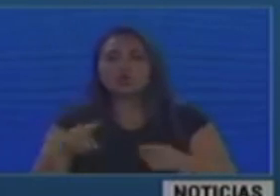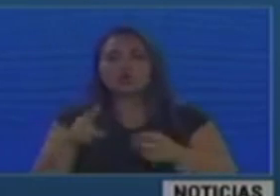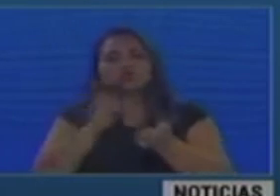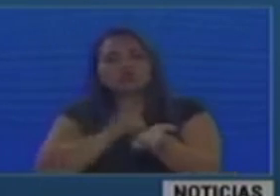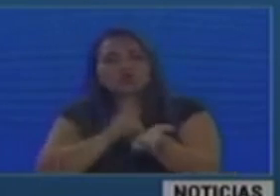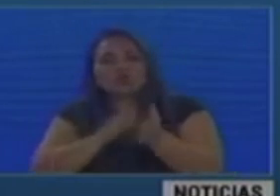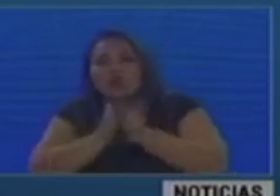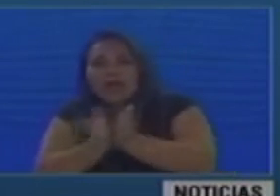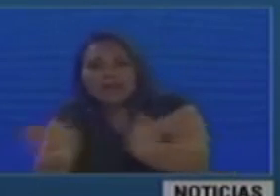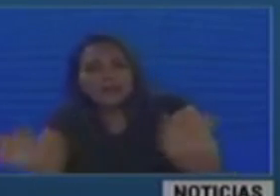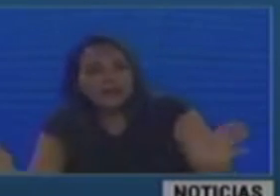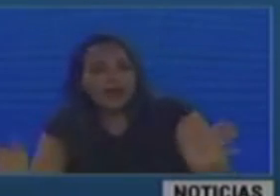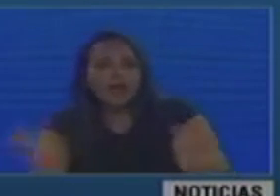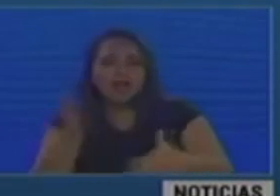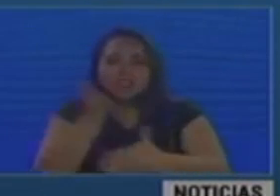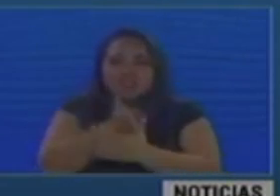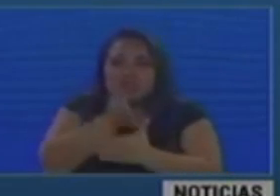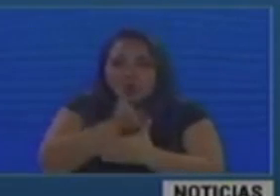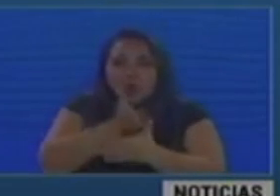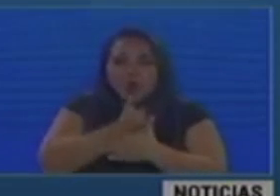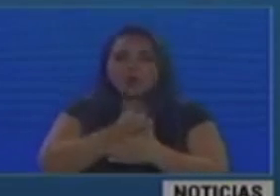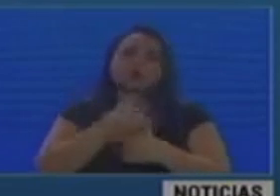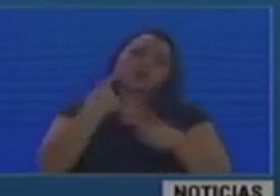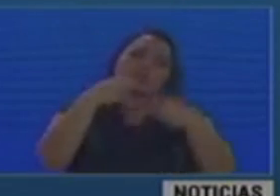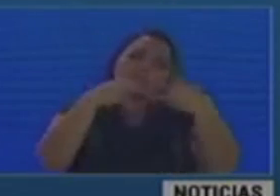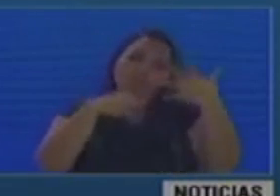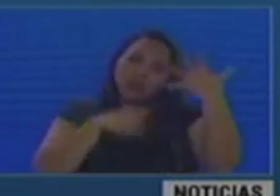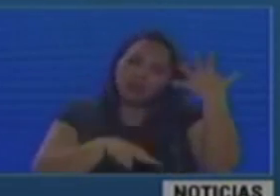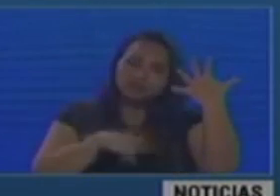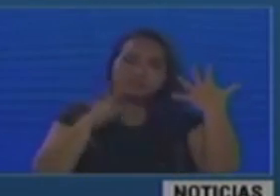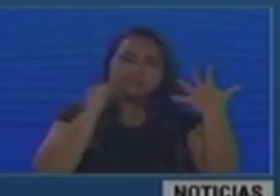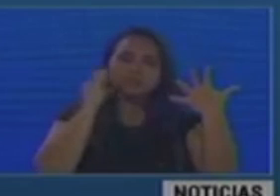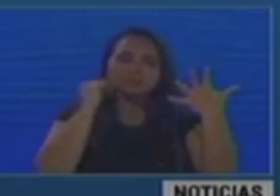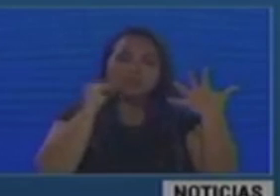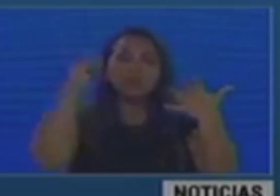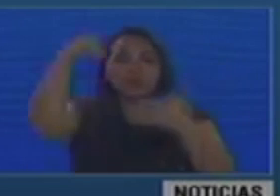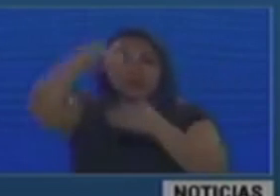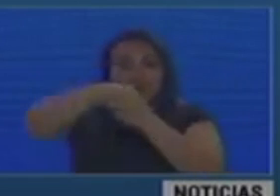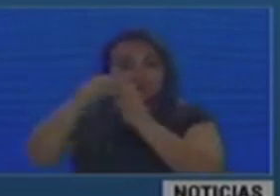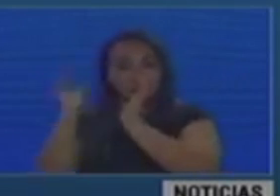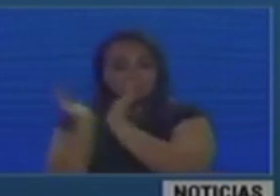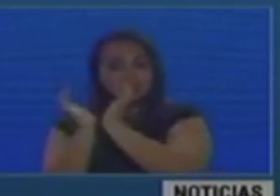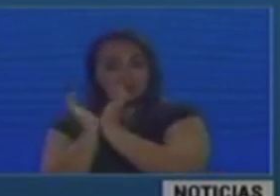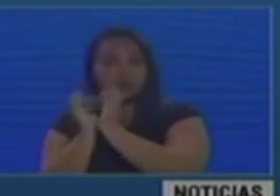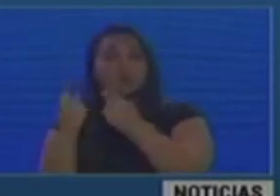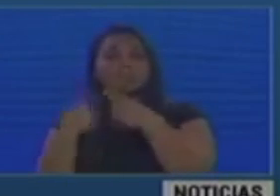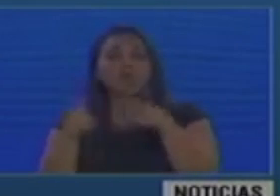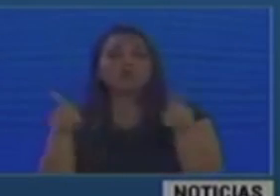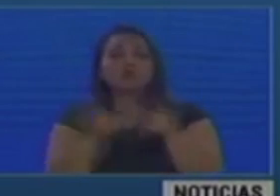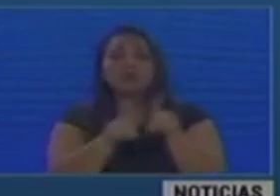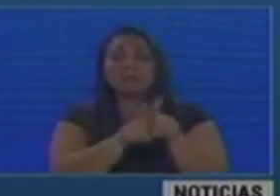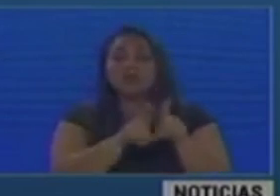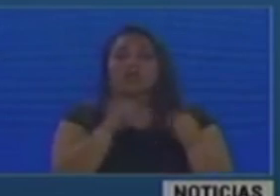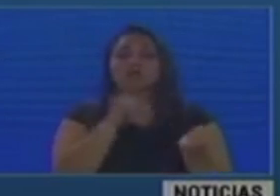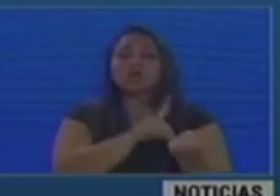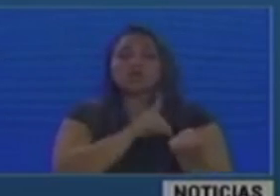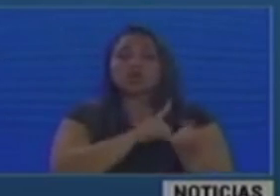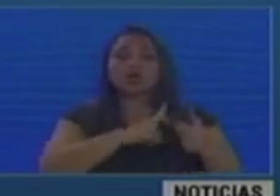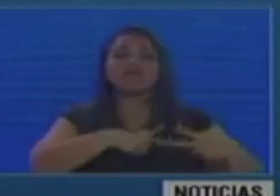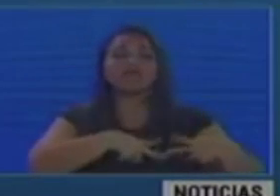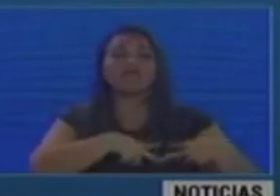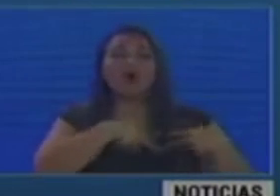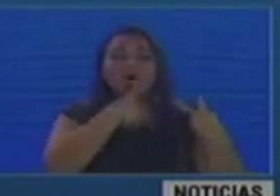y geriatría. Van a participar médicos especialistas de la Caja del Seguro Social, pero también tendremos médicos